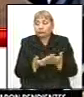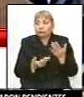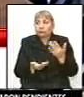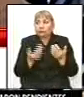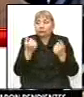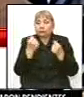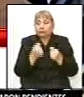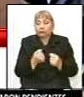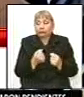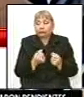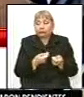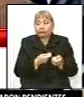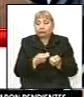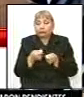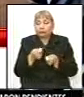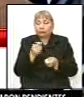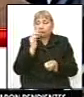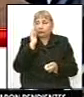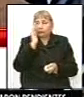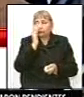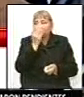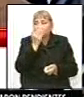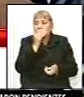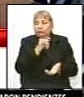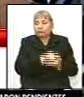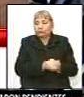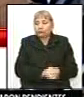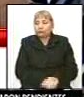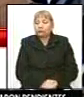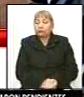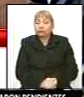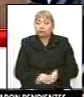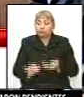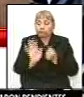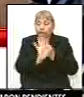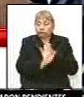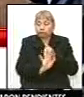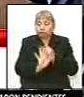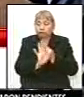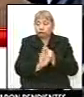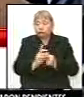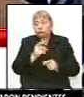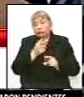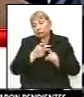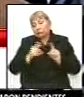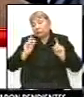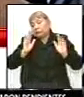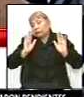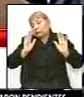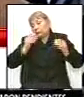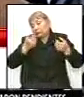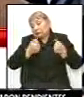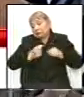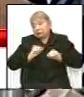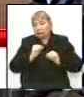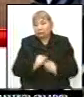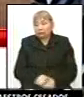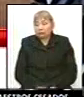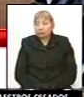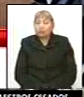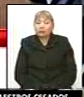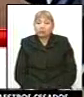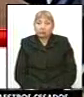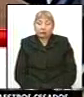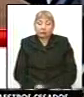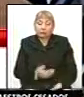posición del Ejecutivo, porque pareciera que sí protege, pero de pronto es posible, ¿no? Entonces, creo que